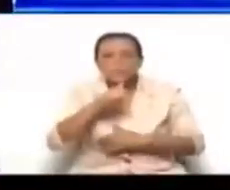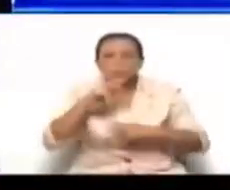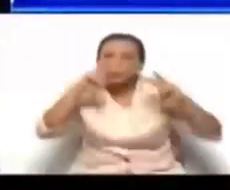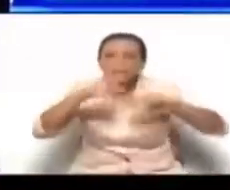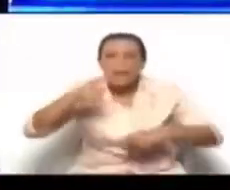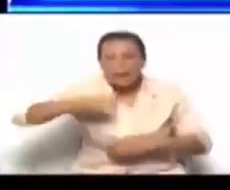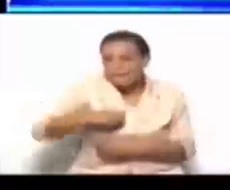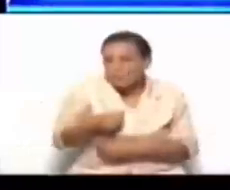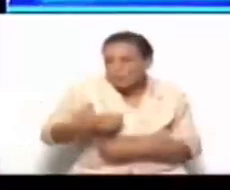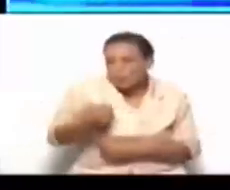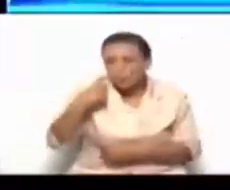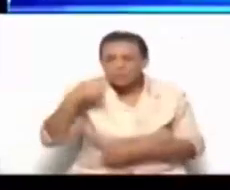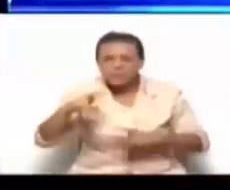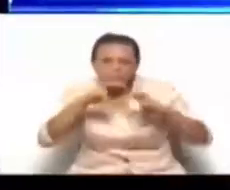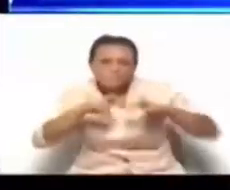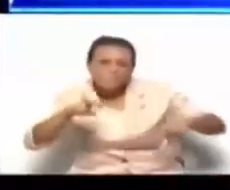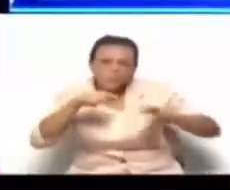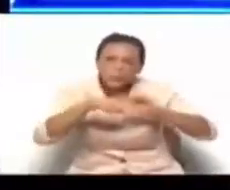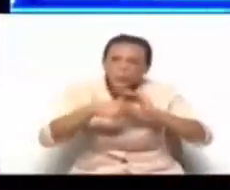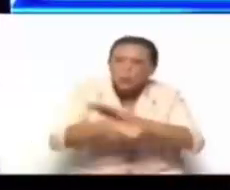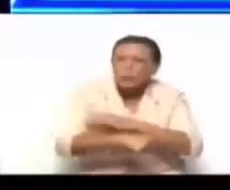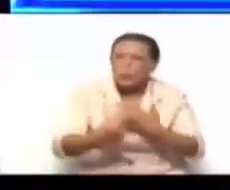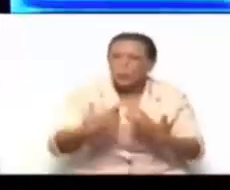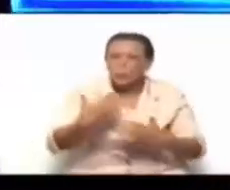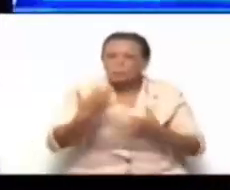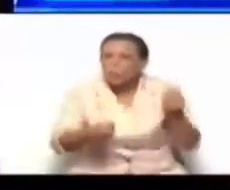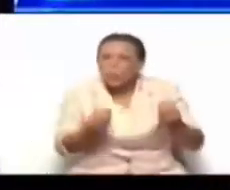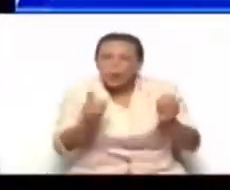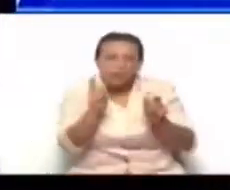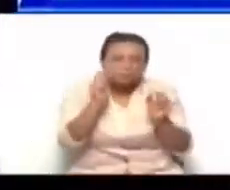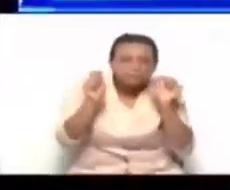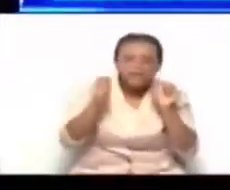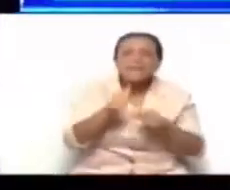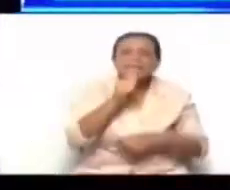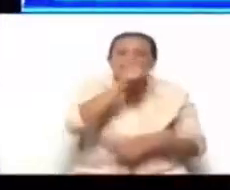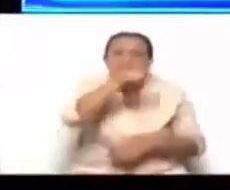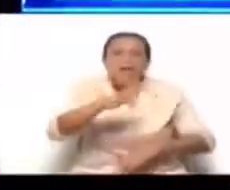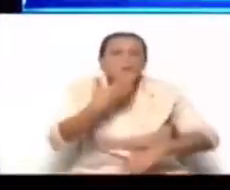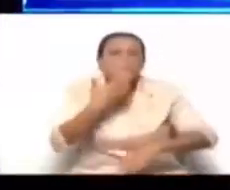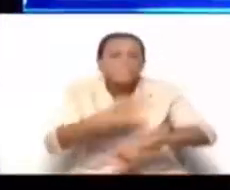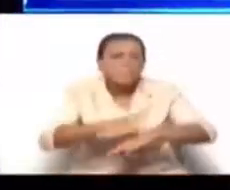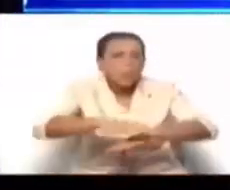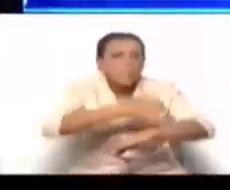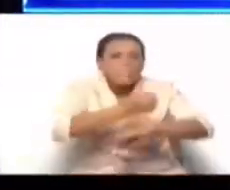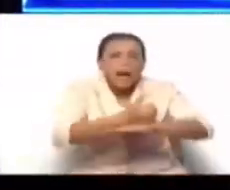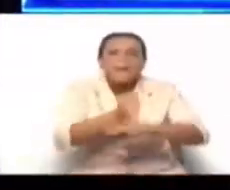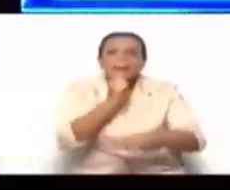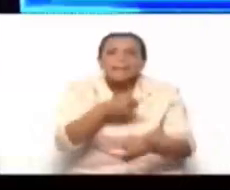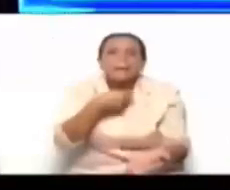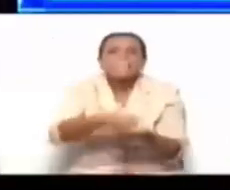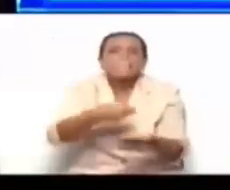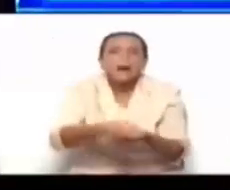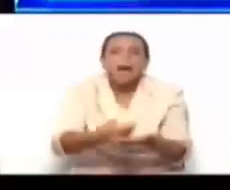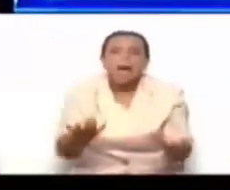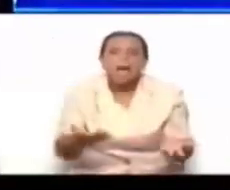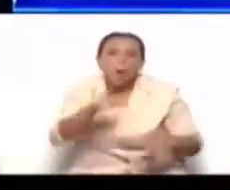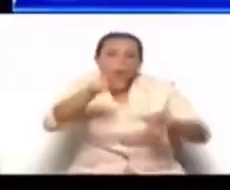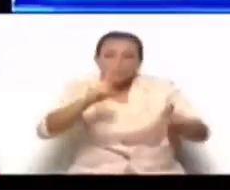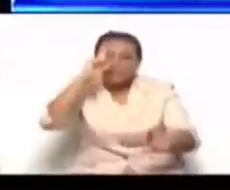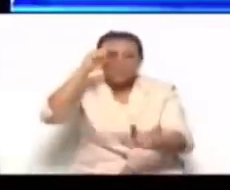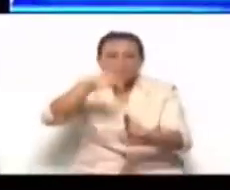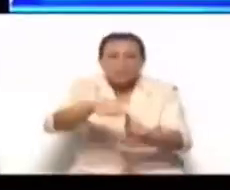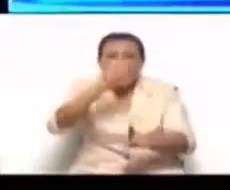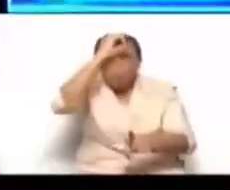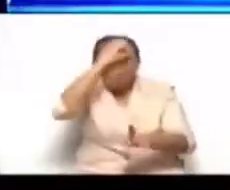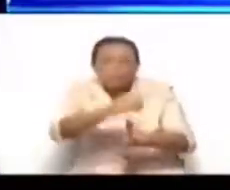investigaciones de la autoría intelectual, del financiamiento, de los objetivos